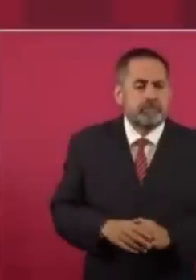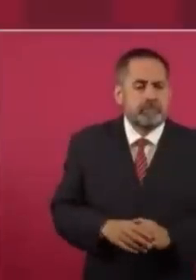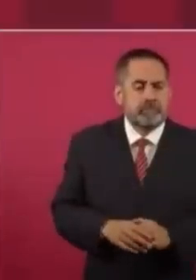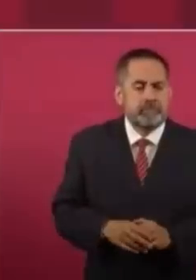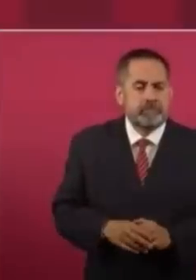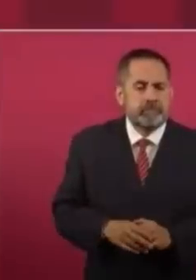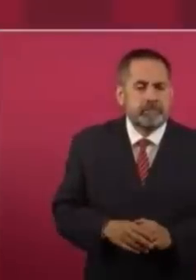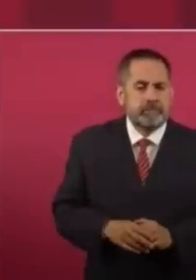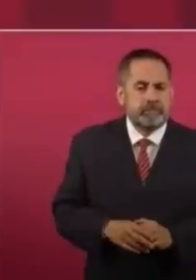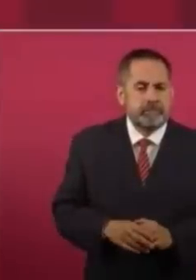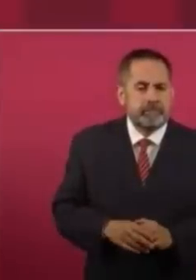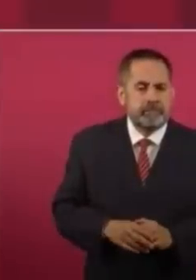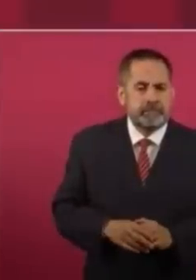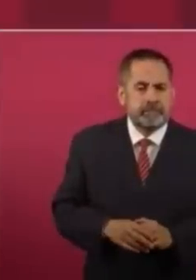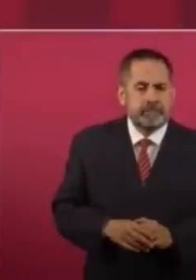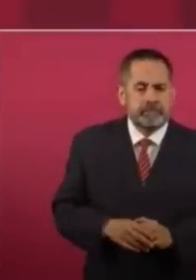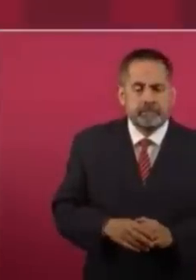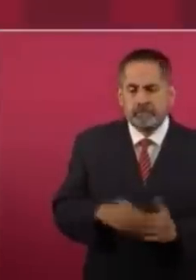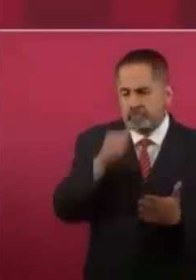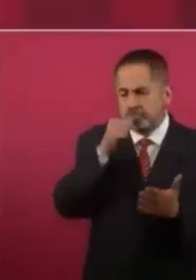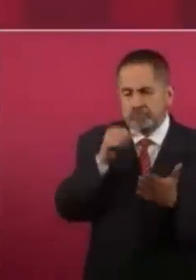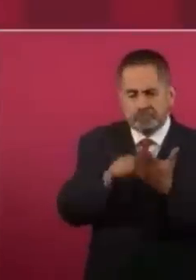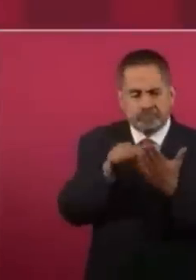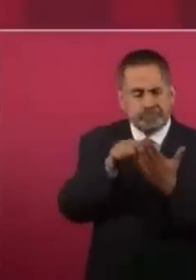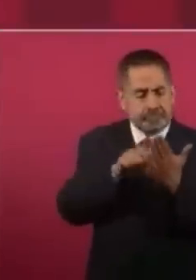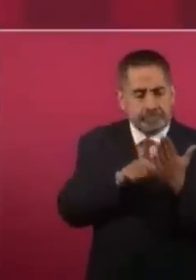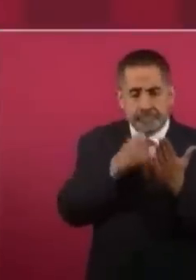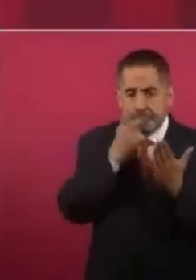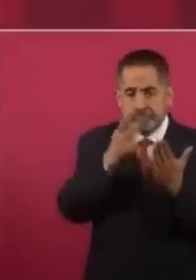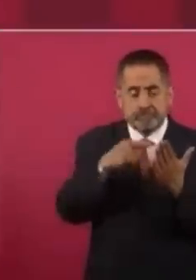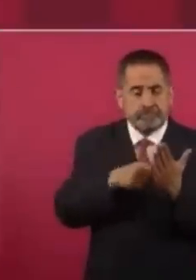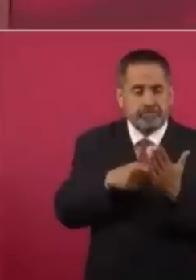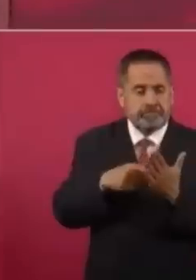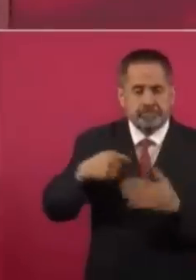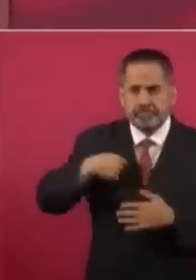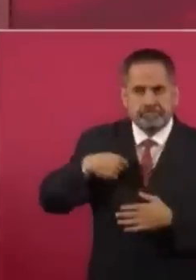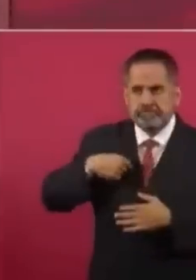De que no considero